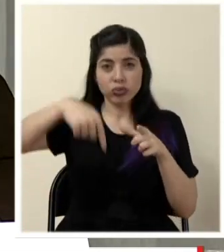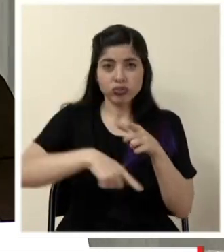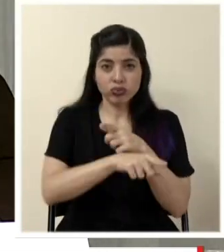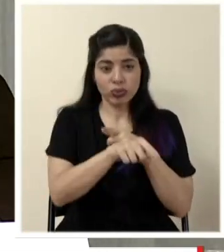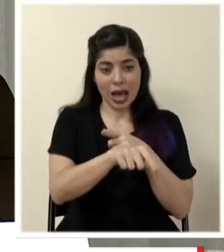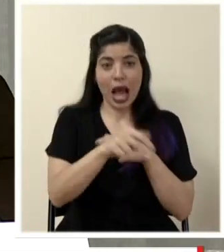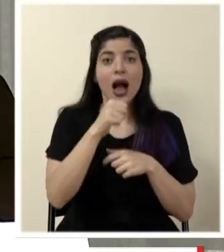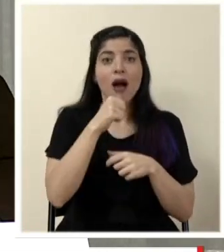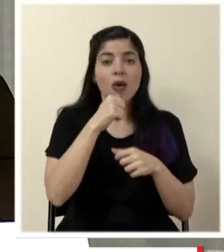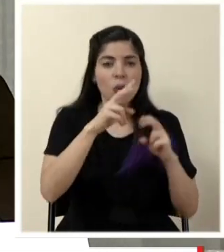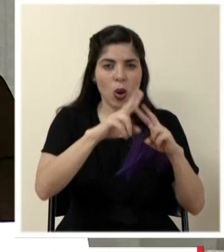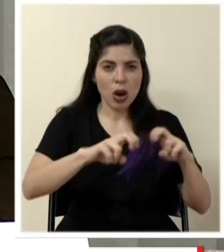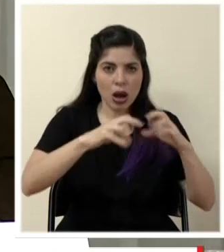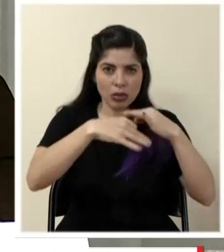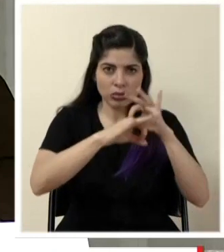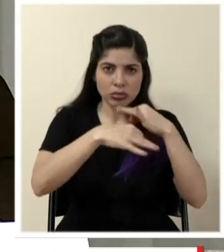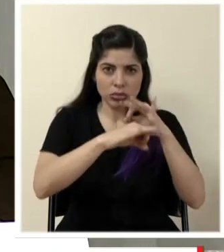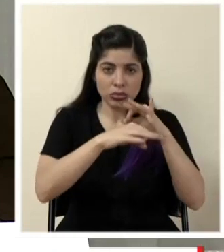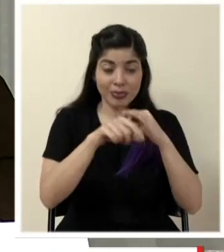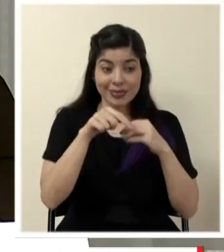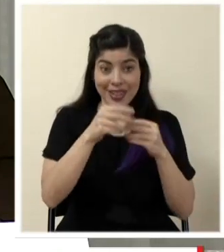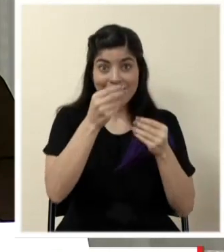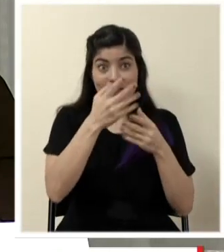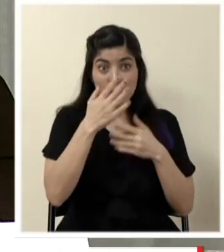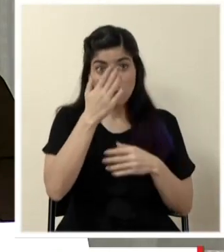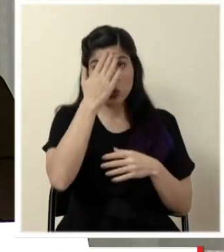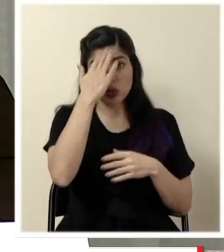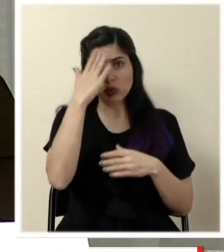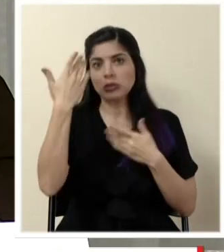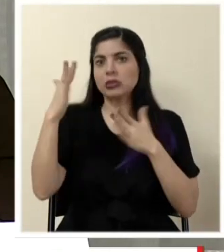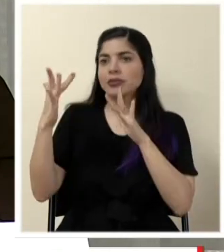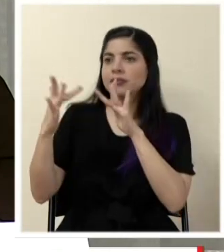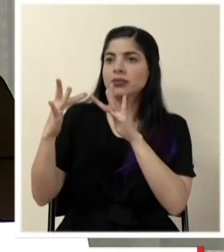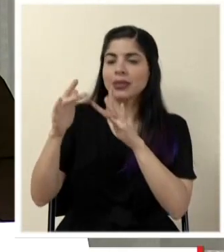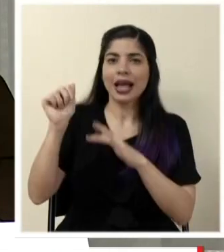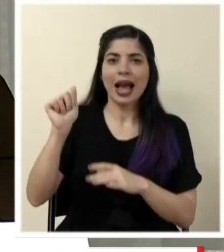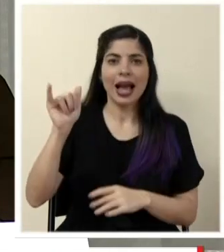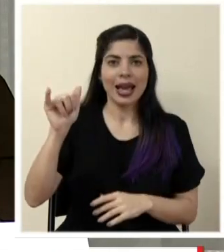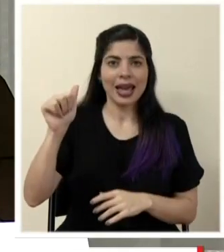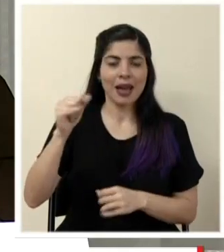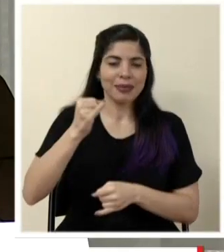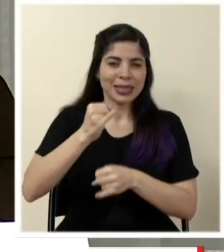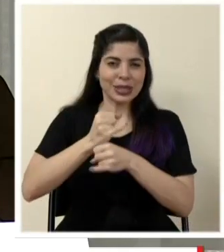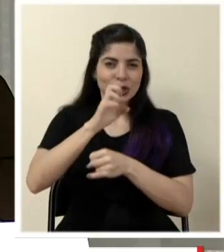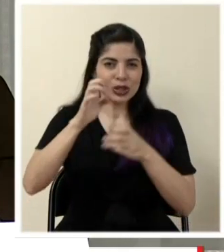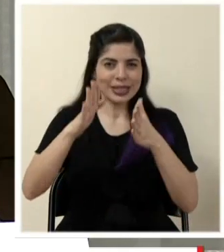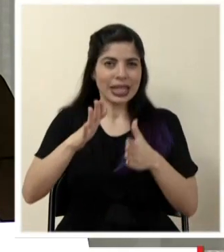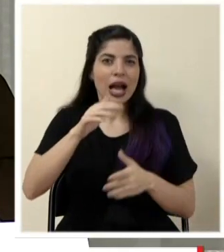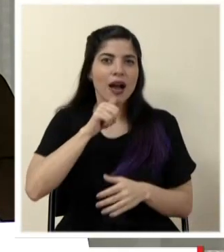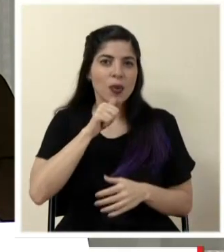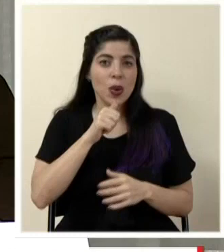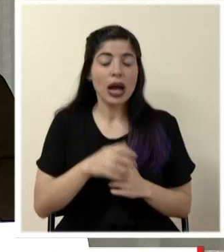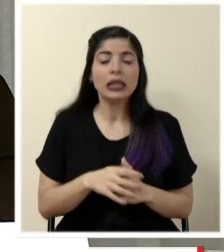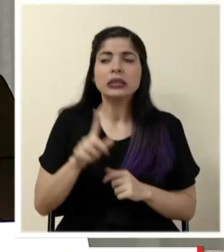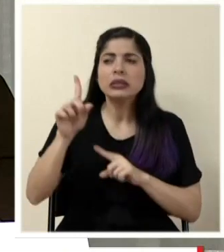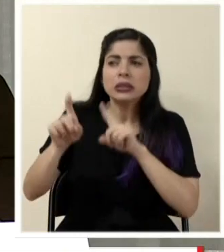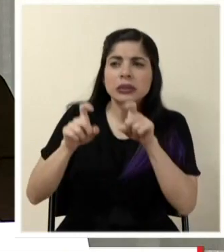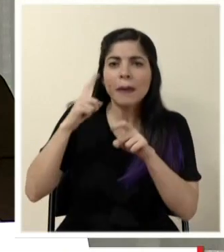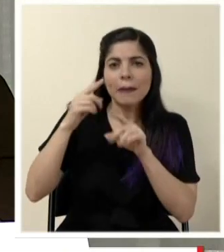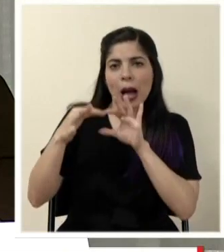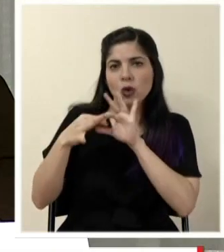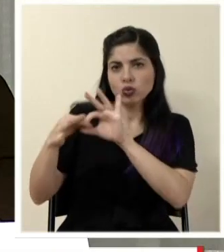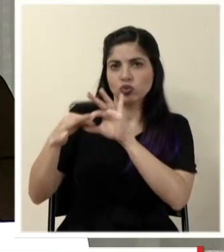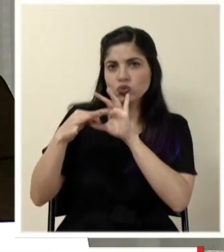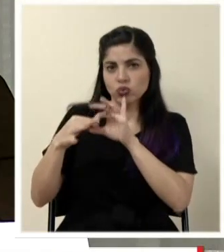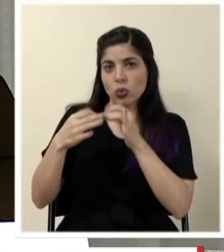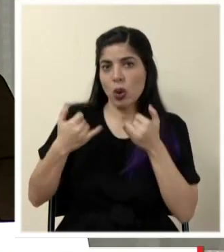con base en esa información inmediatamente nos comunicamos con el AIA, con el Instituto Costarricense de Acueductos y Alcantarillados, para hacer las coordinaciones